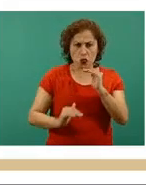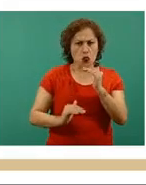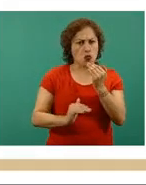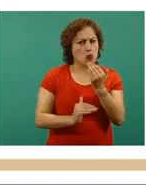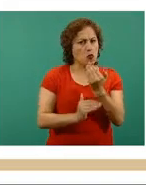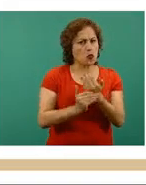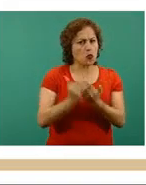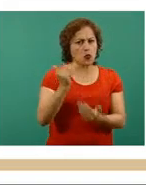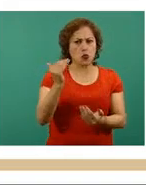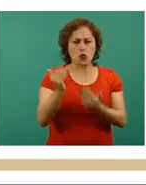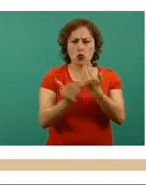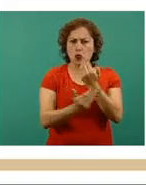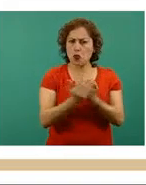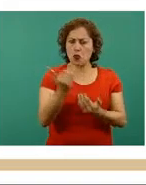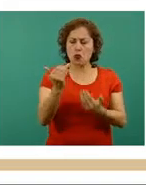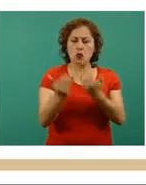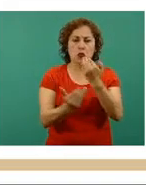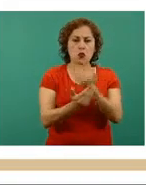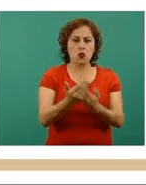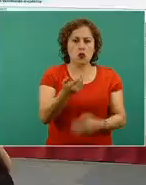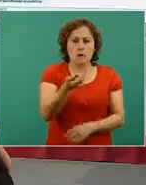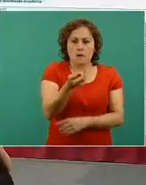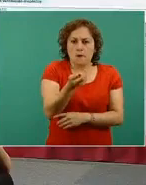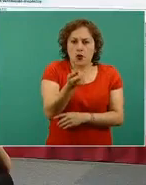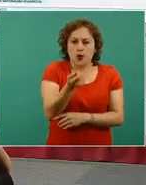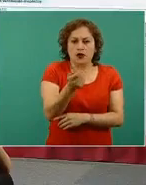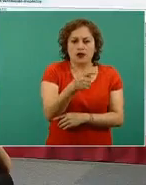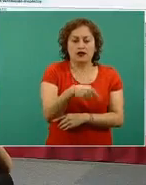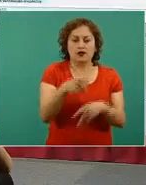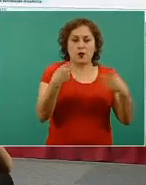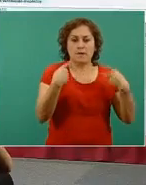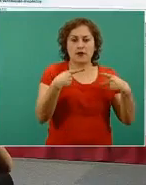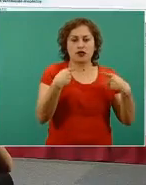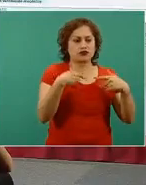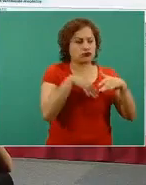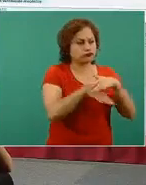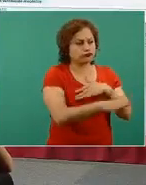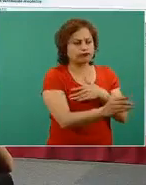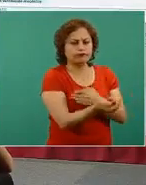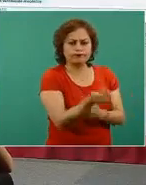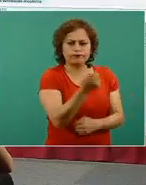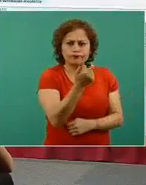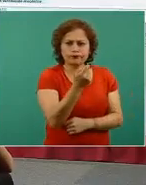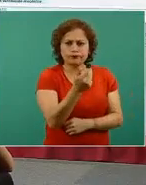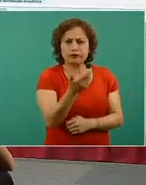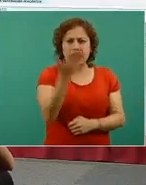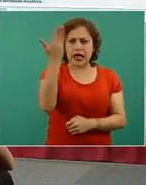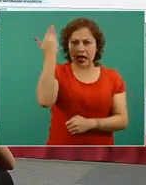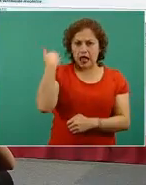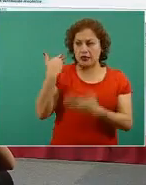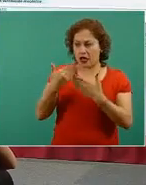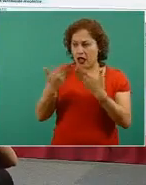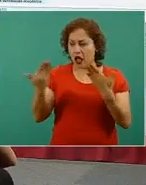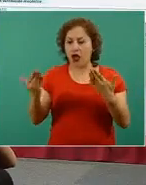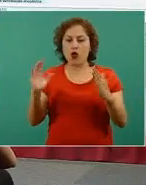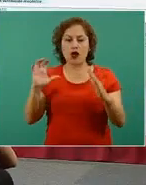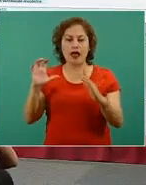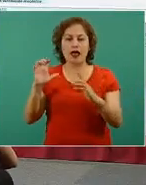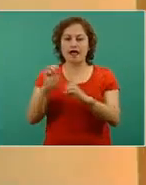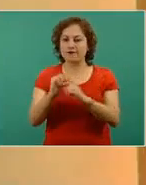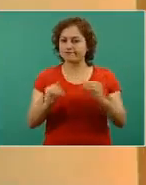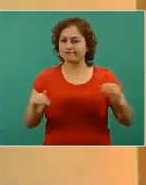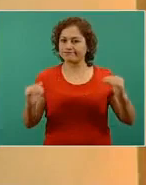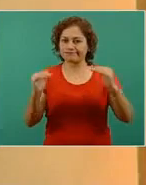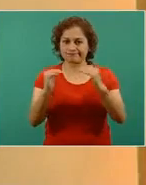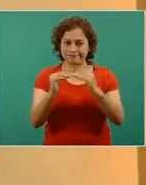tenía un reporte de menos de personas hospitalizadas. Y bueno, desde esta perspectiva